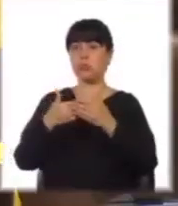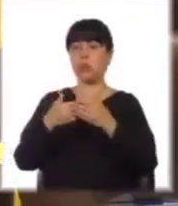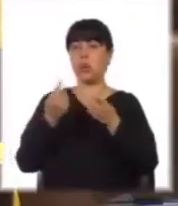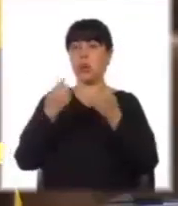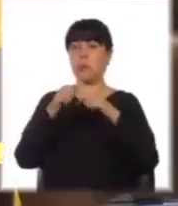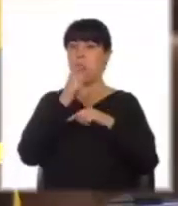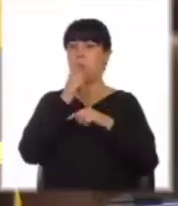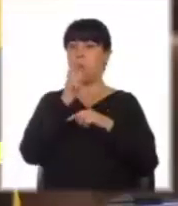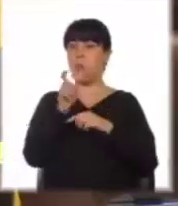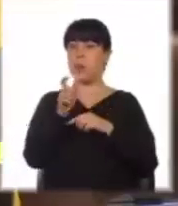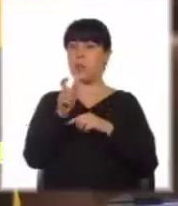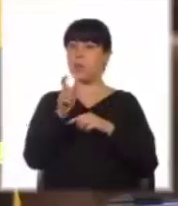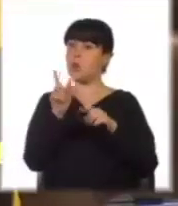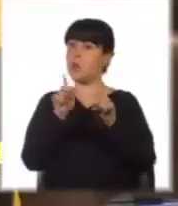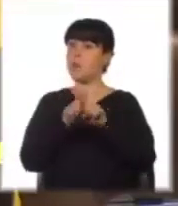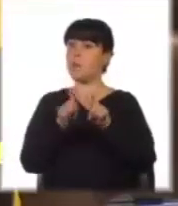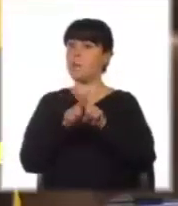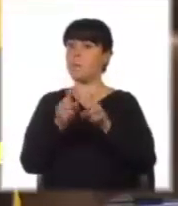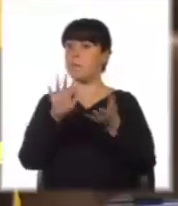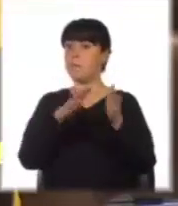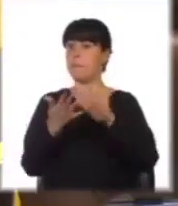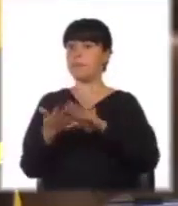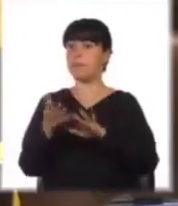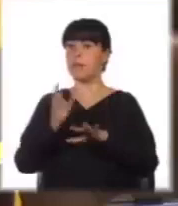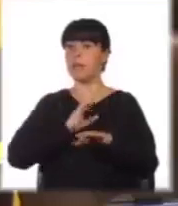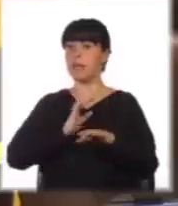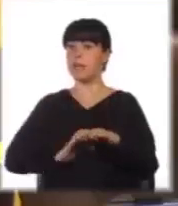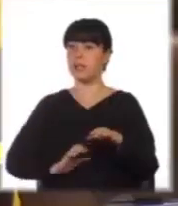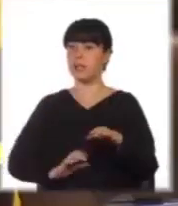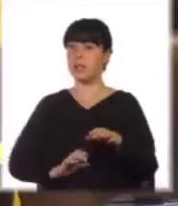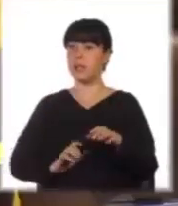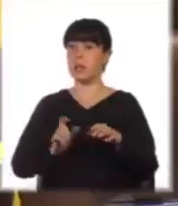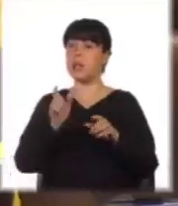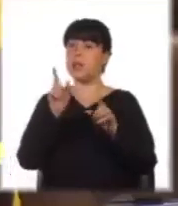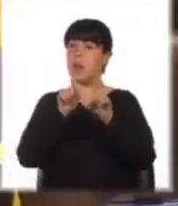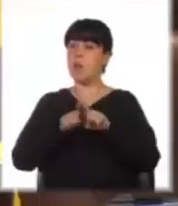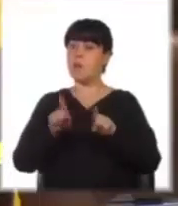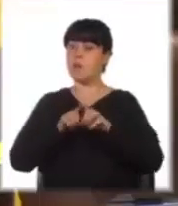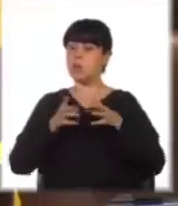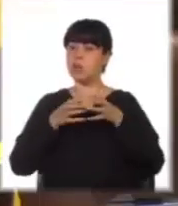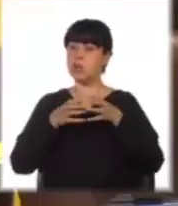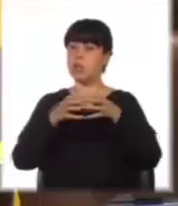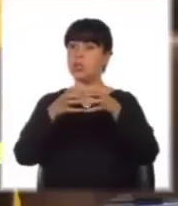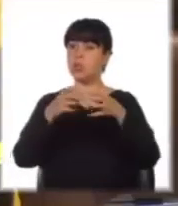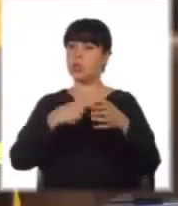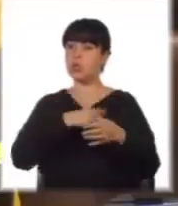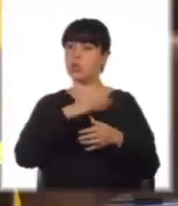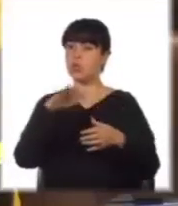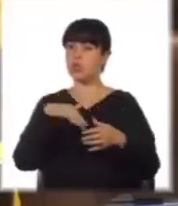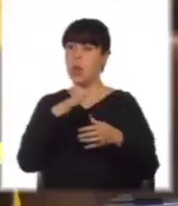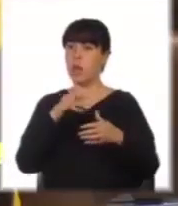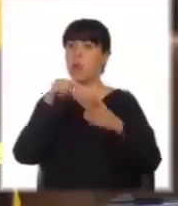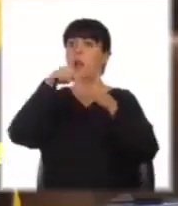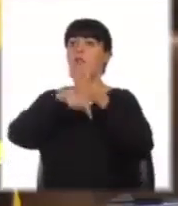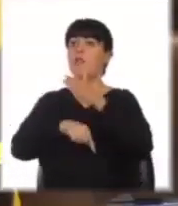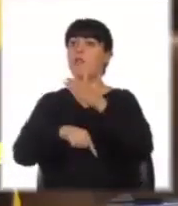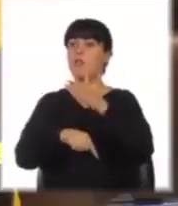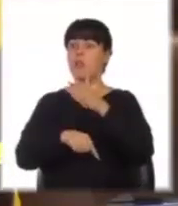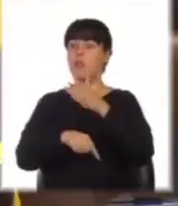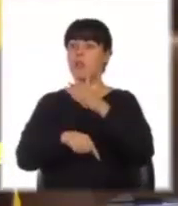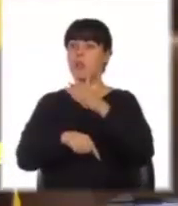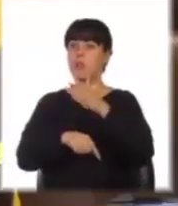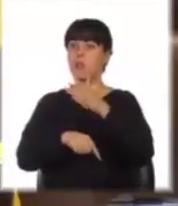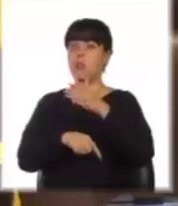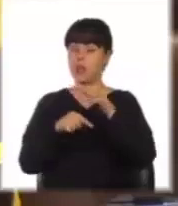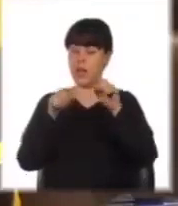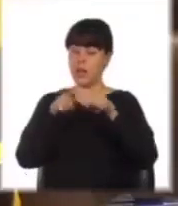argumentos de similares características y de los mismos sectores sociales. ¿Por qué en el fondo, señor presidente,